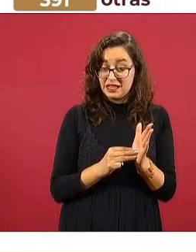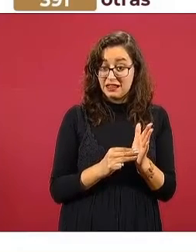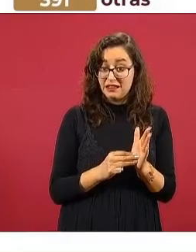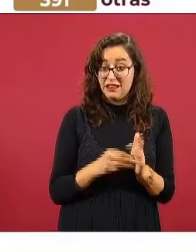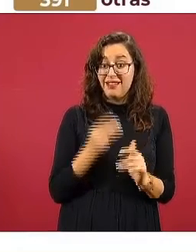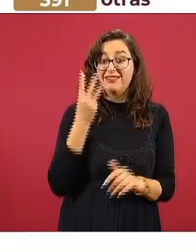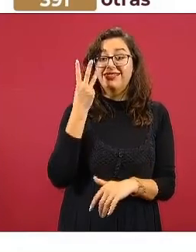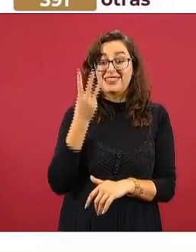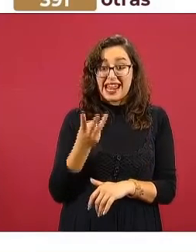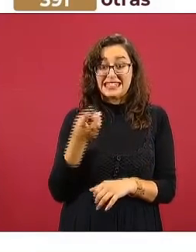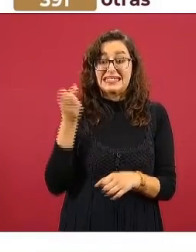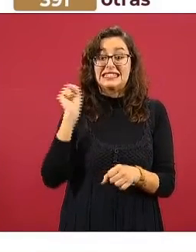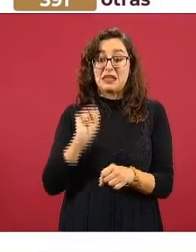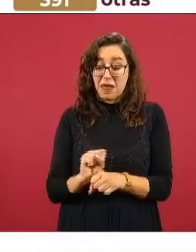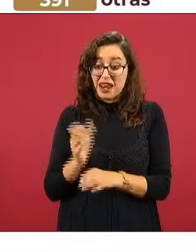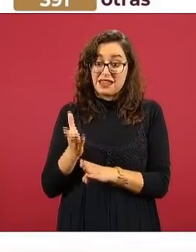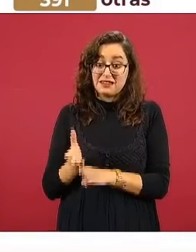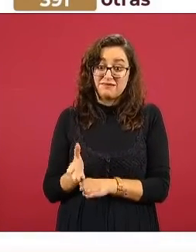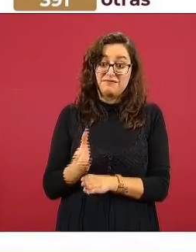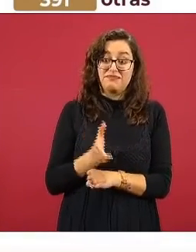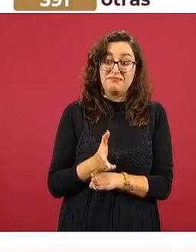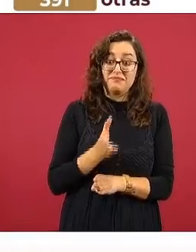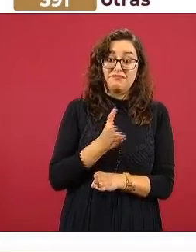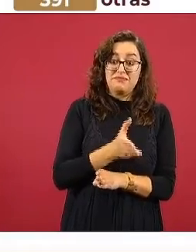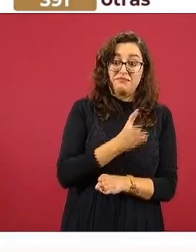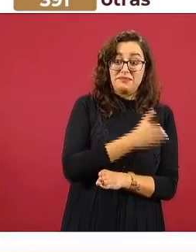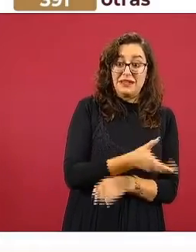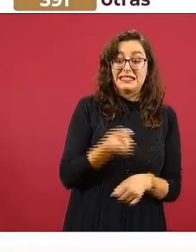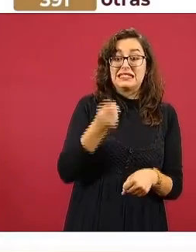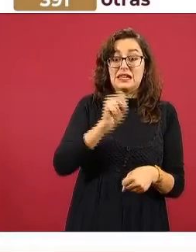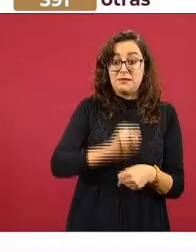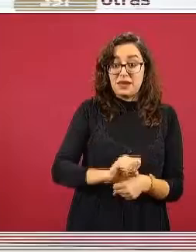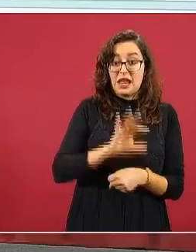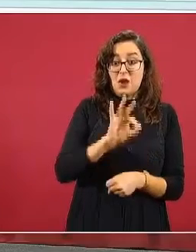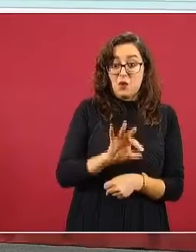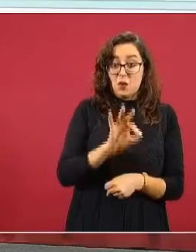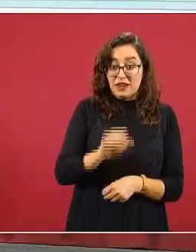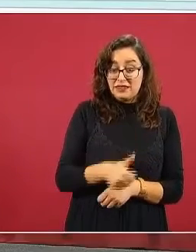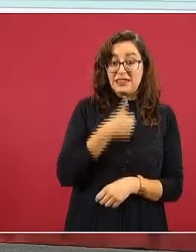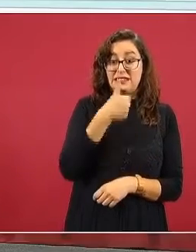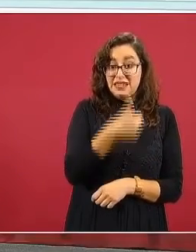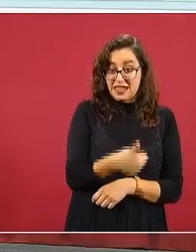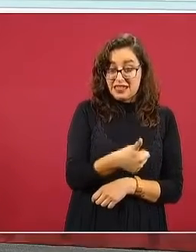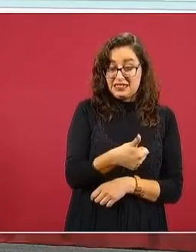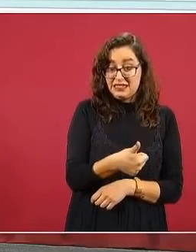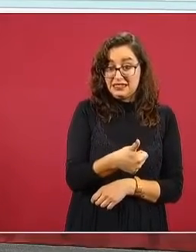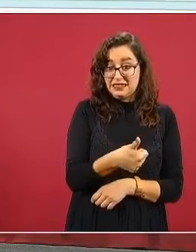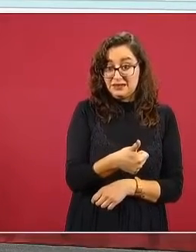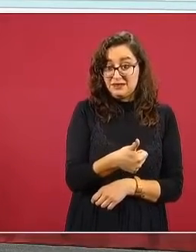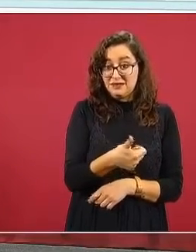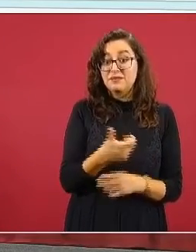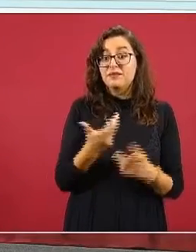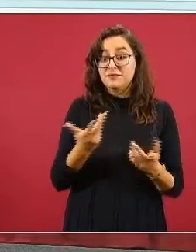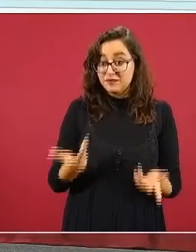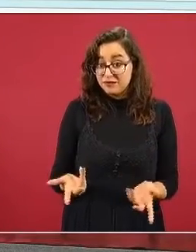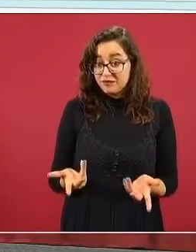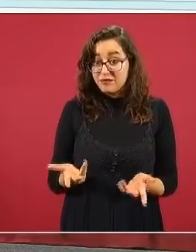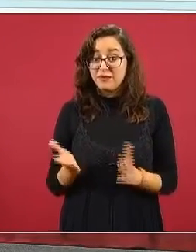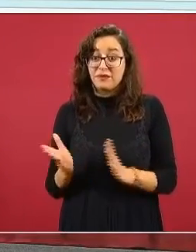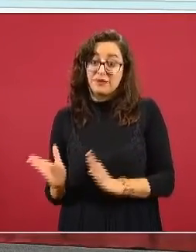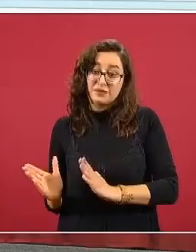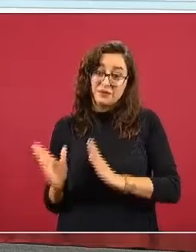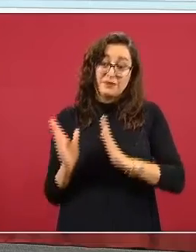con síntomas la semana 46, es decir, hace 2 semanas. Y todavía tenemos un pequeño